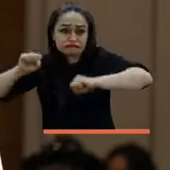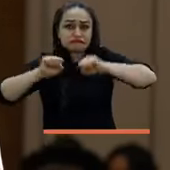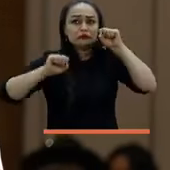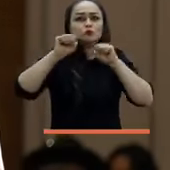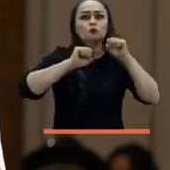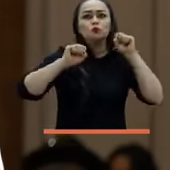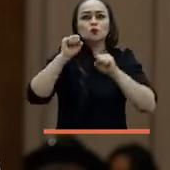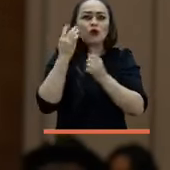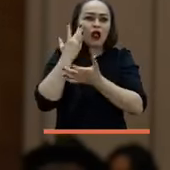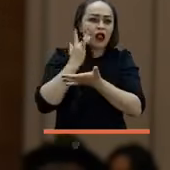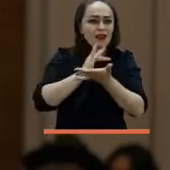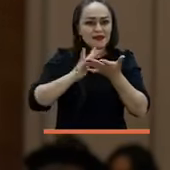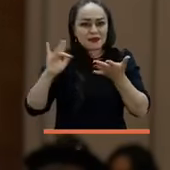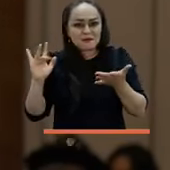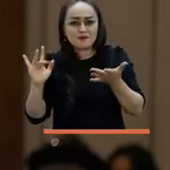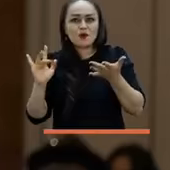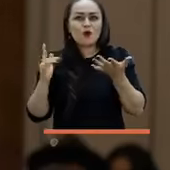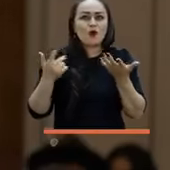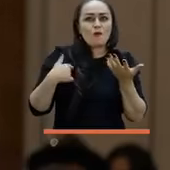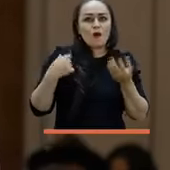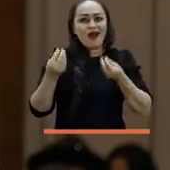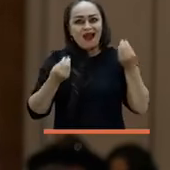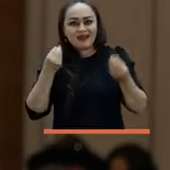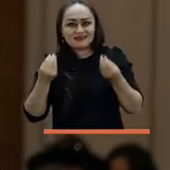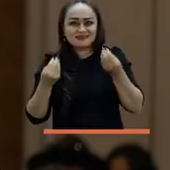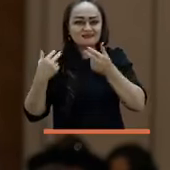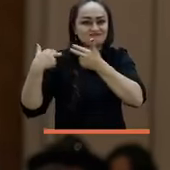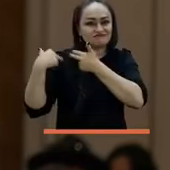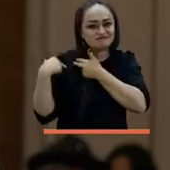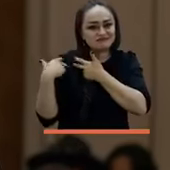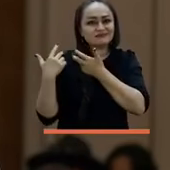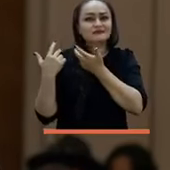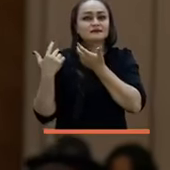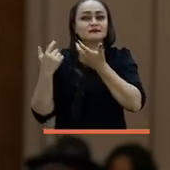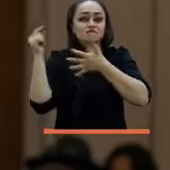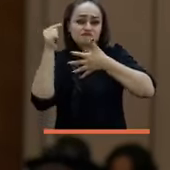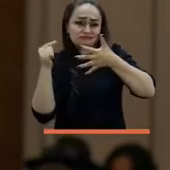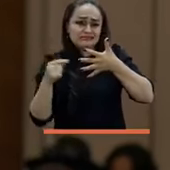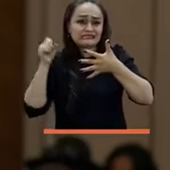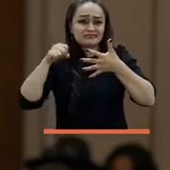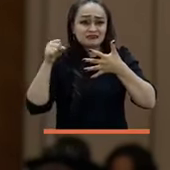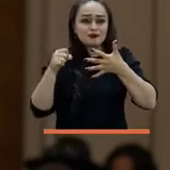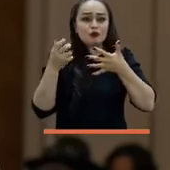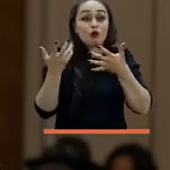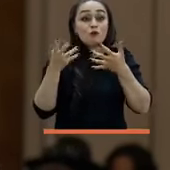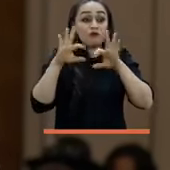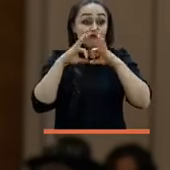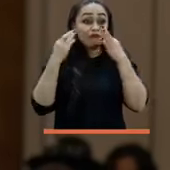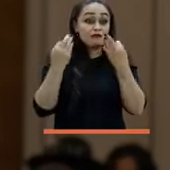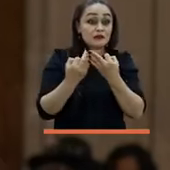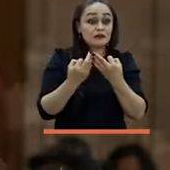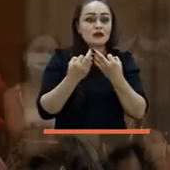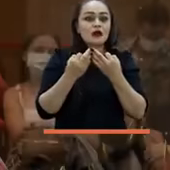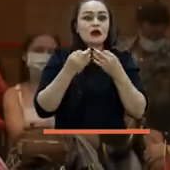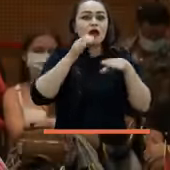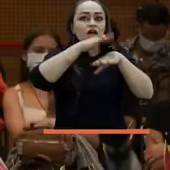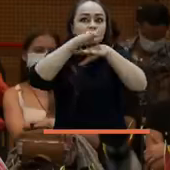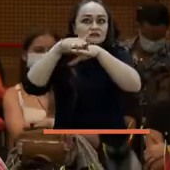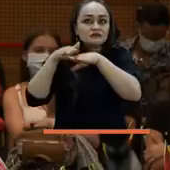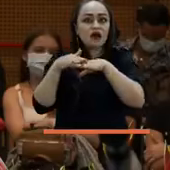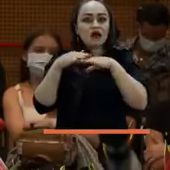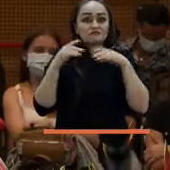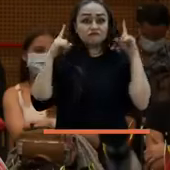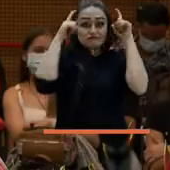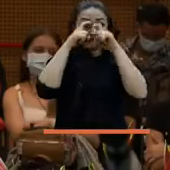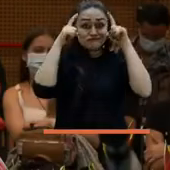conciencia y capacidad de red atribuir llevar mensajes a las familias siempre es muy importante que esto no se nos quede solo en reflexión entonces más